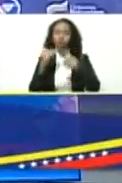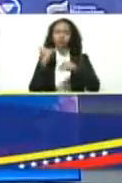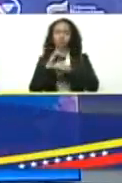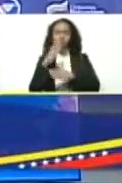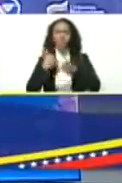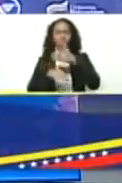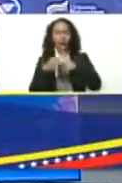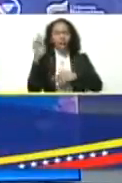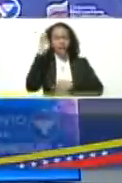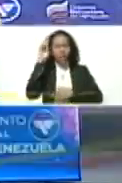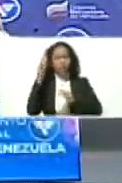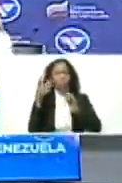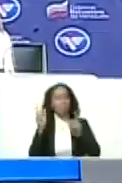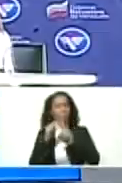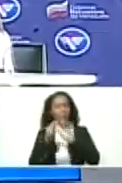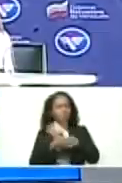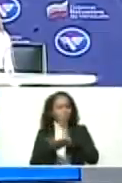razón.